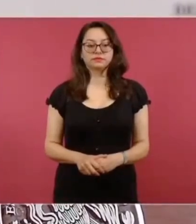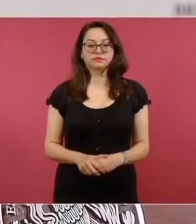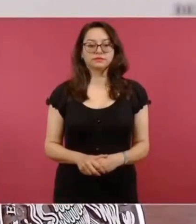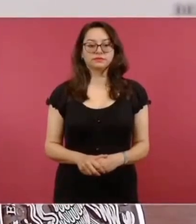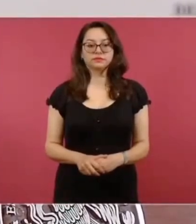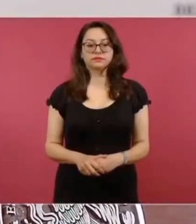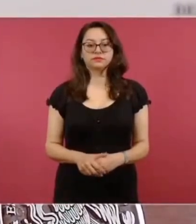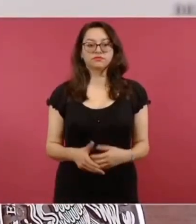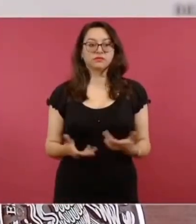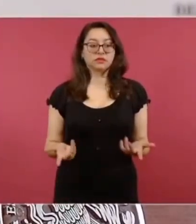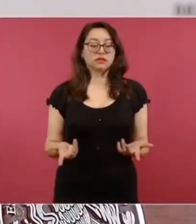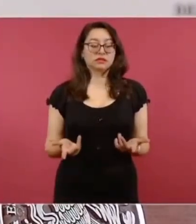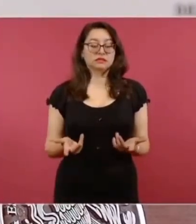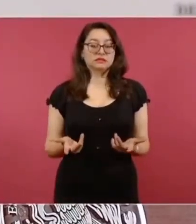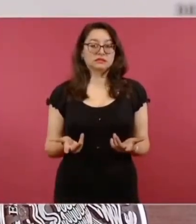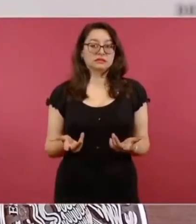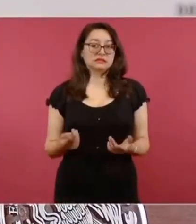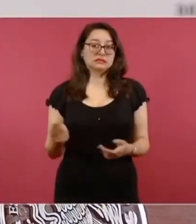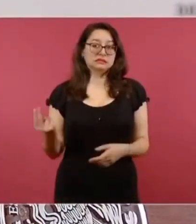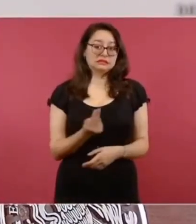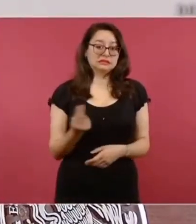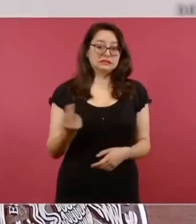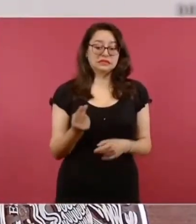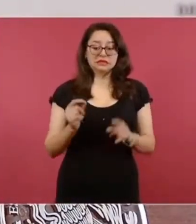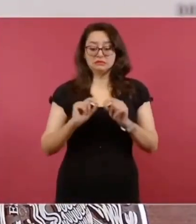democracia real,